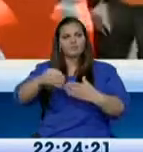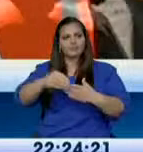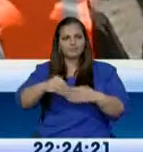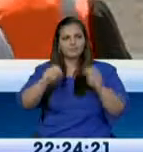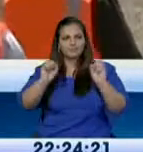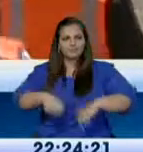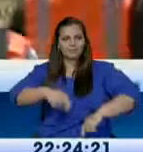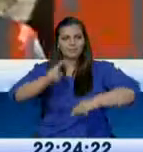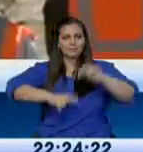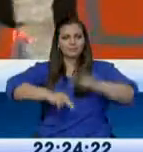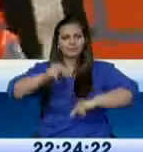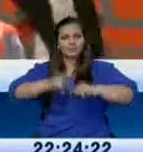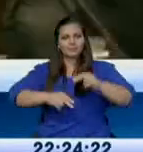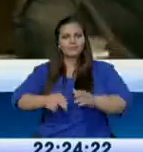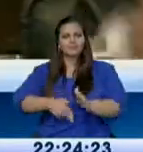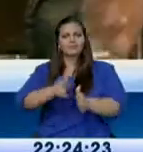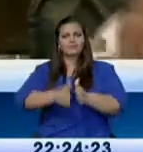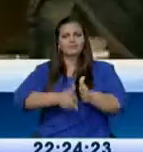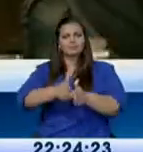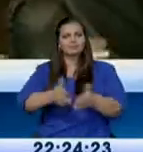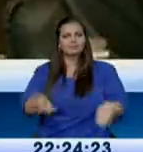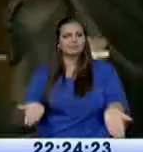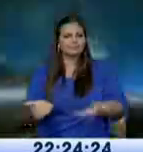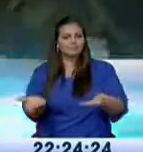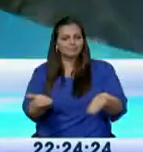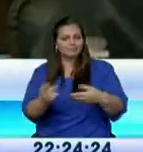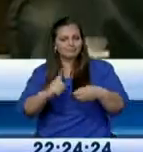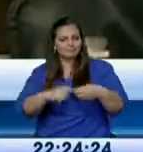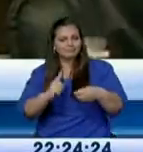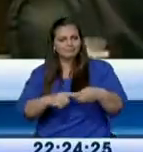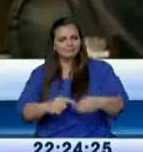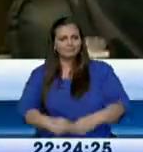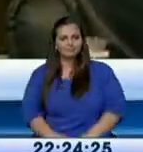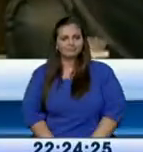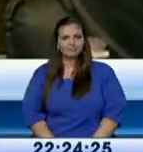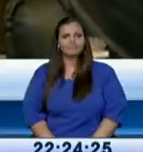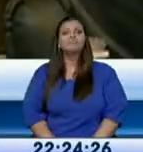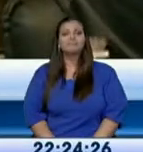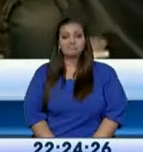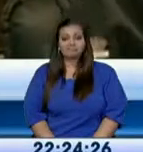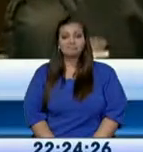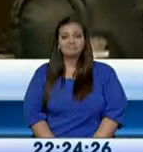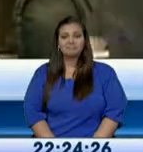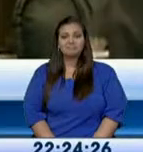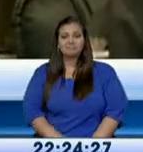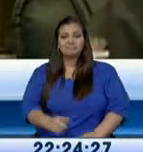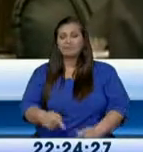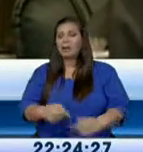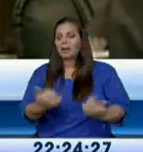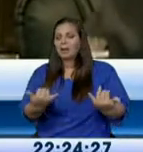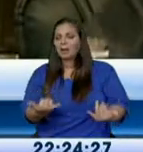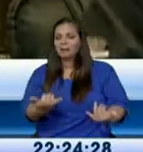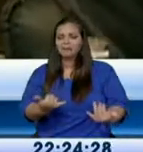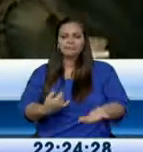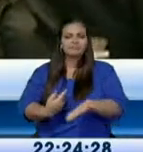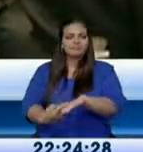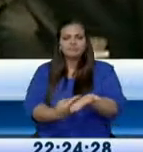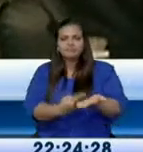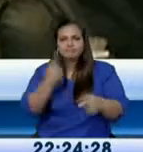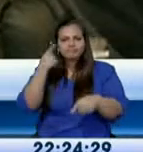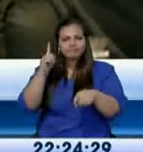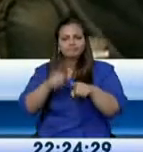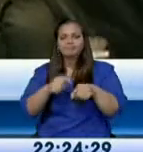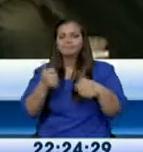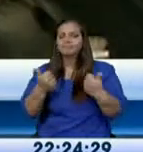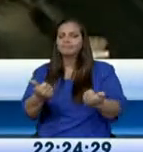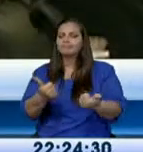línea 1 del Metro de Quito. Es fundamental este gran paso. Yo quiero agradecer el aporte del equipo de la